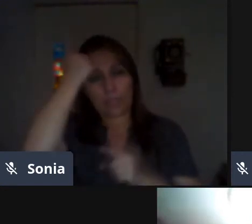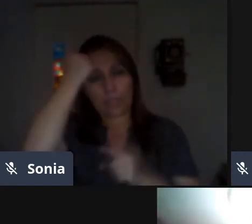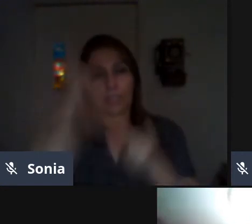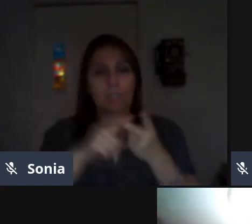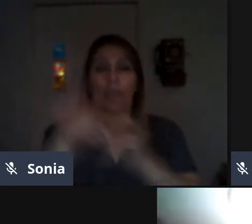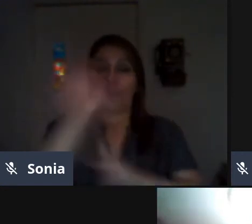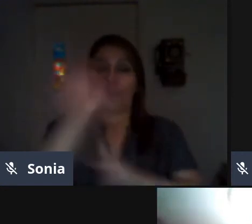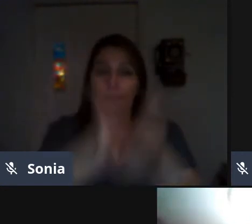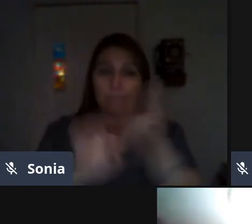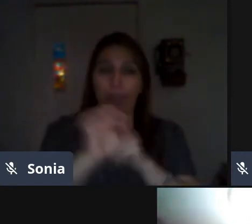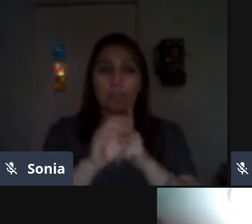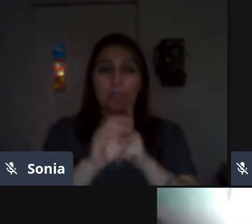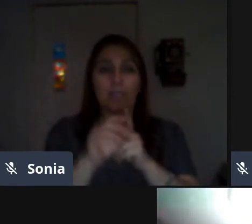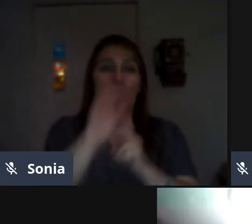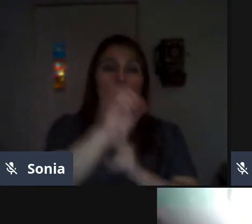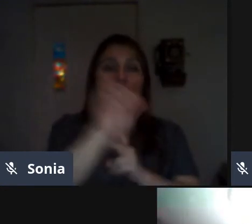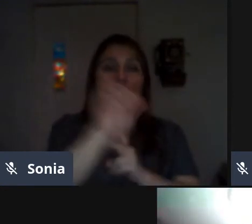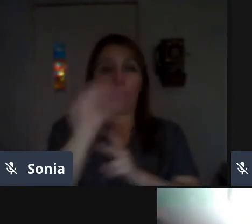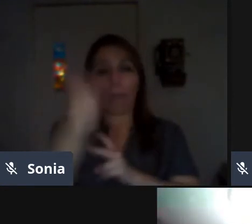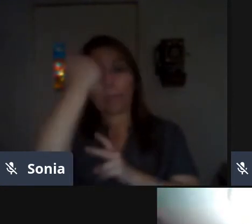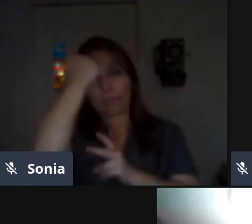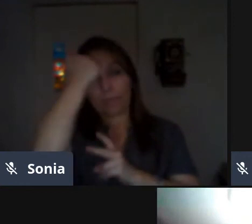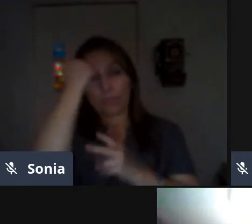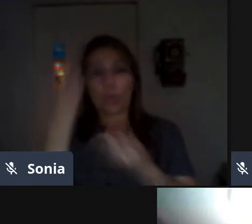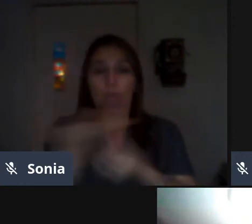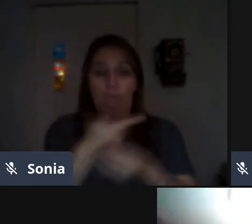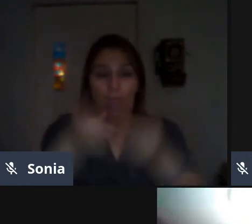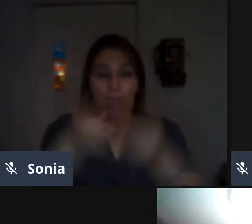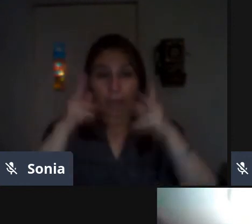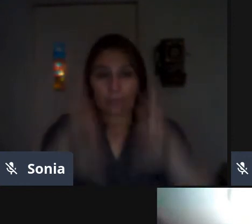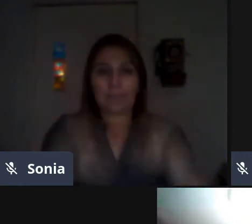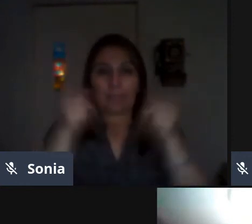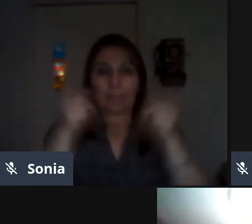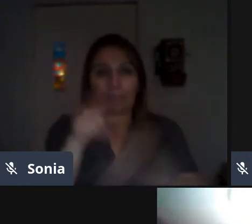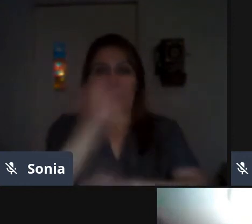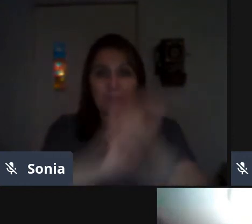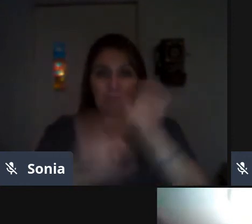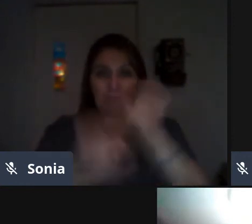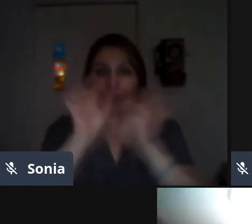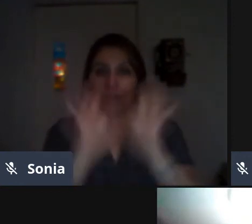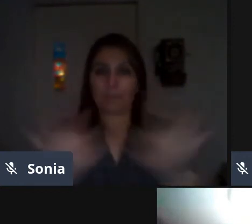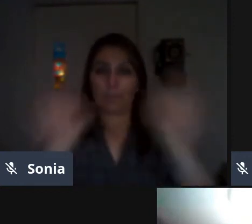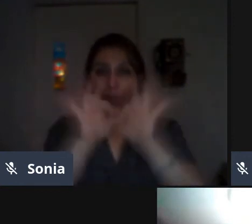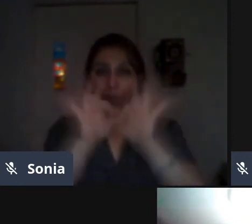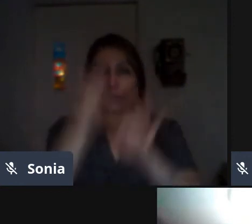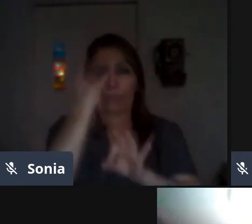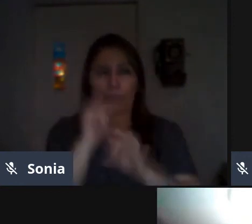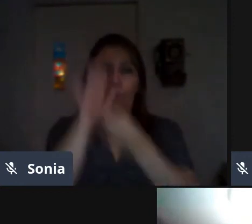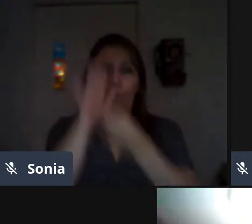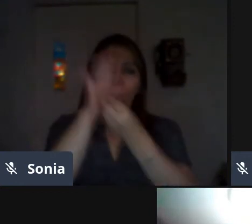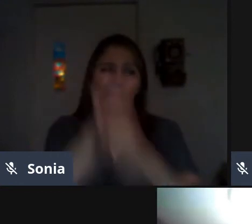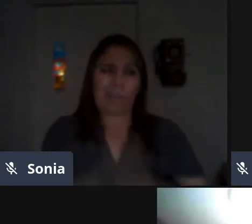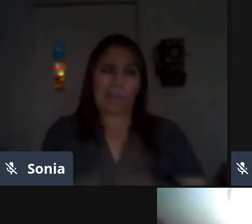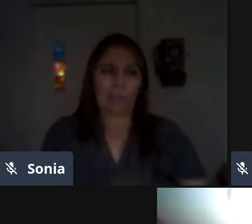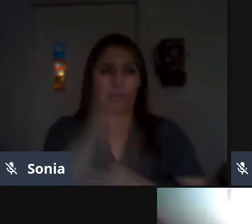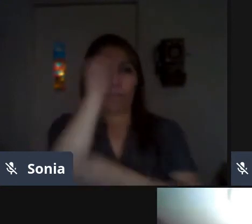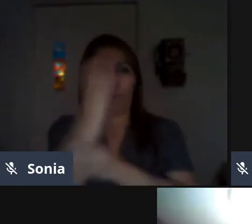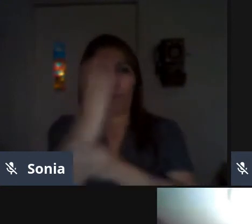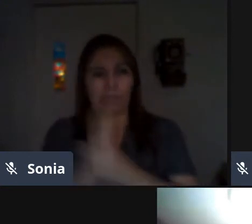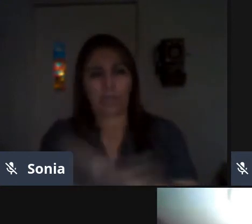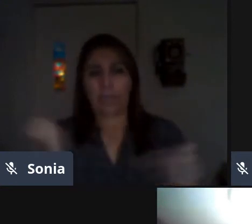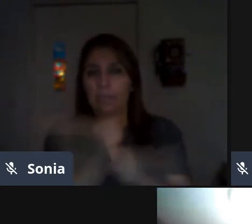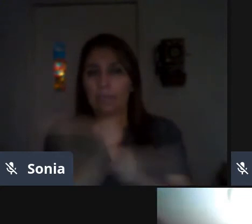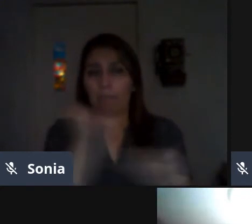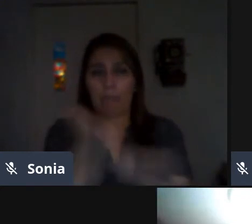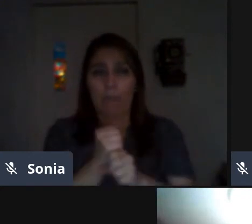nuestras maestras nuestros artistas pues porque realmente la precarización del trabajo de la labor cada vez